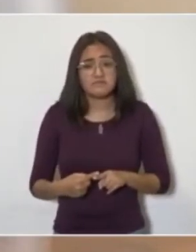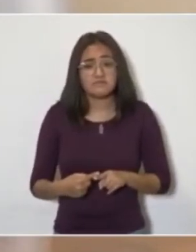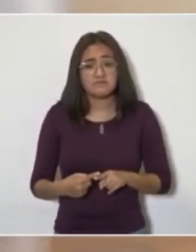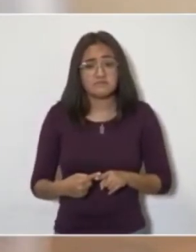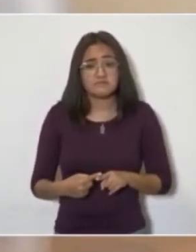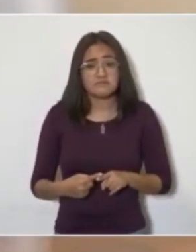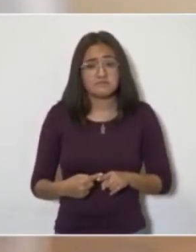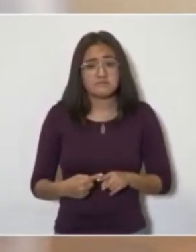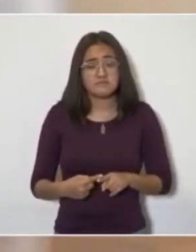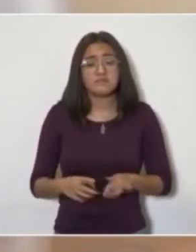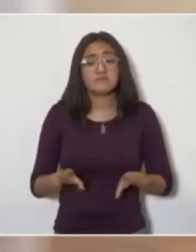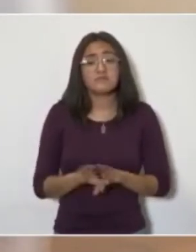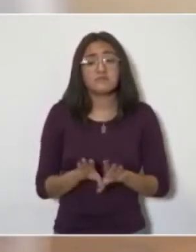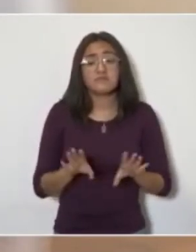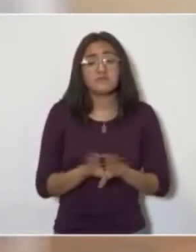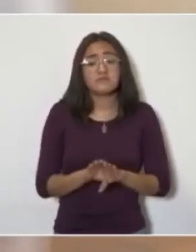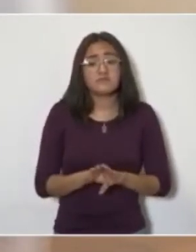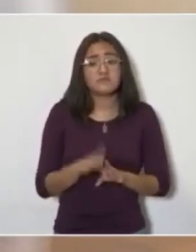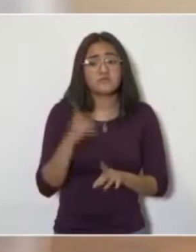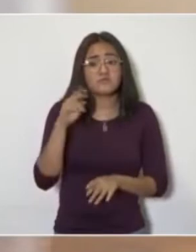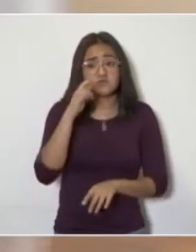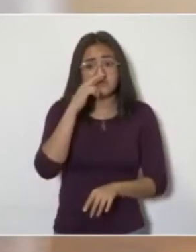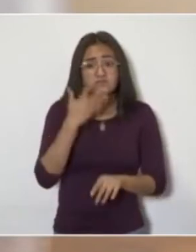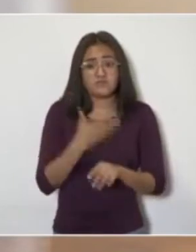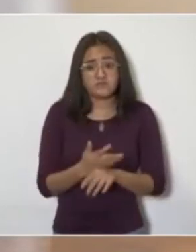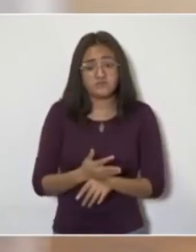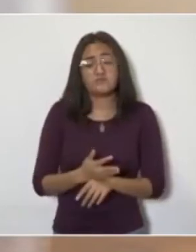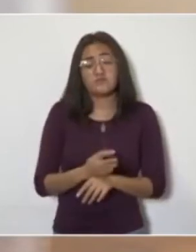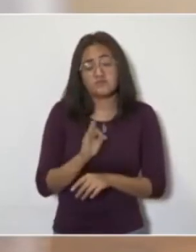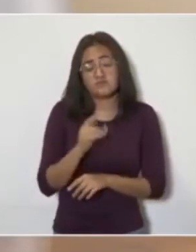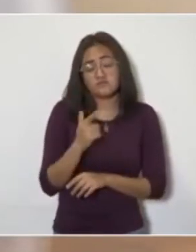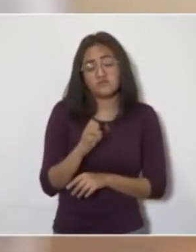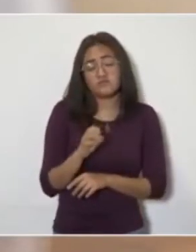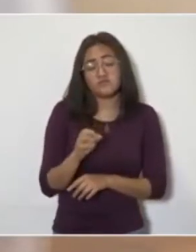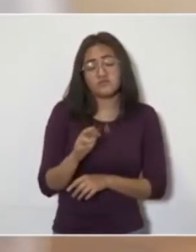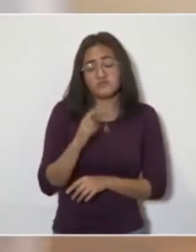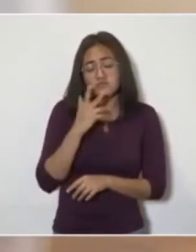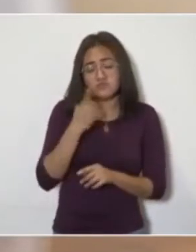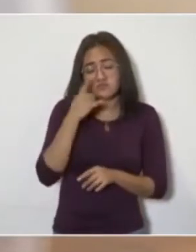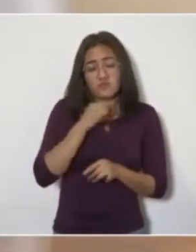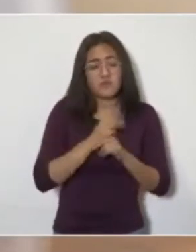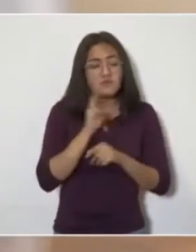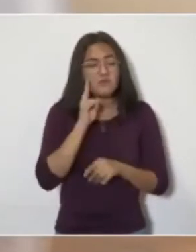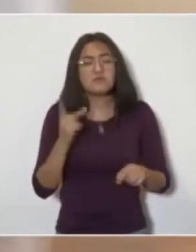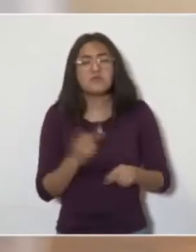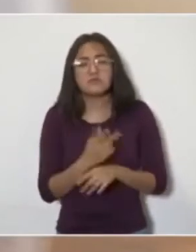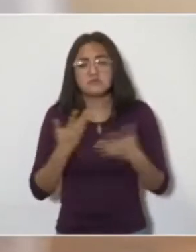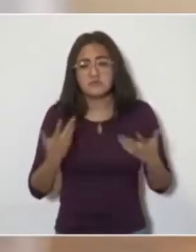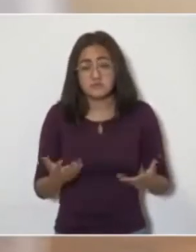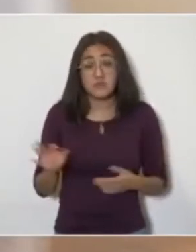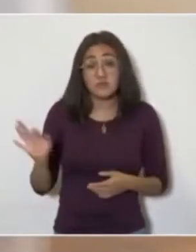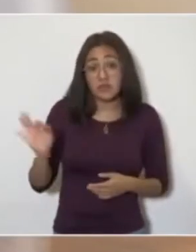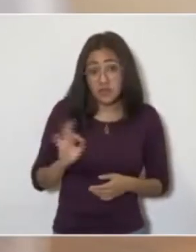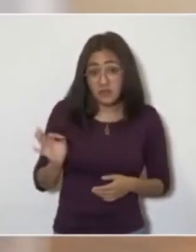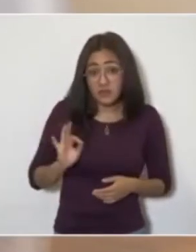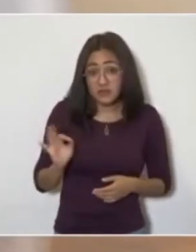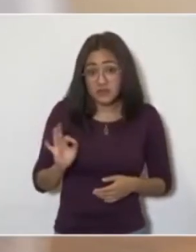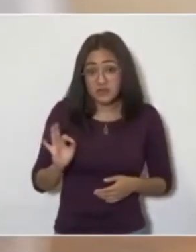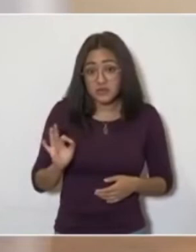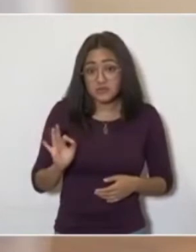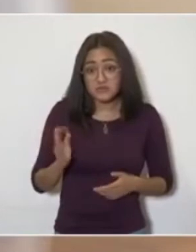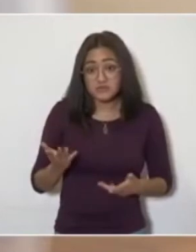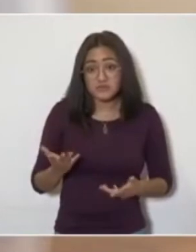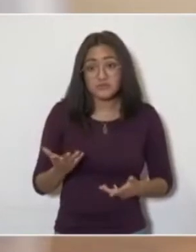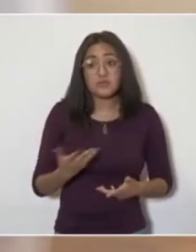de competencia de la fiscalía general del estado para en su caso en su caso